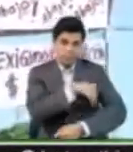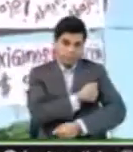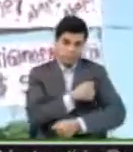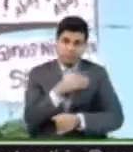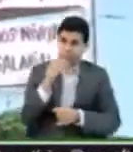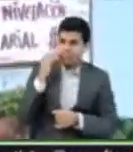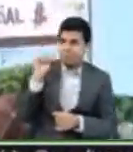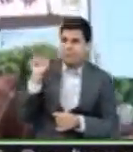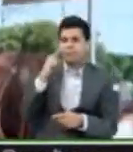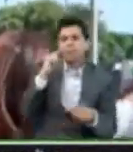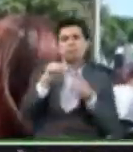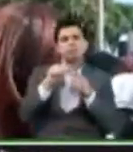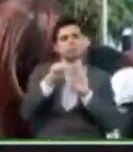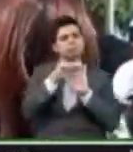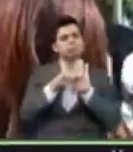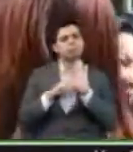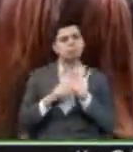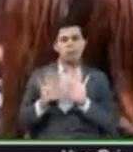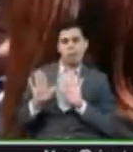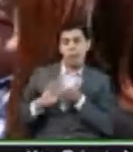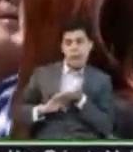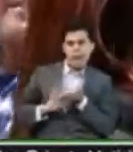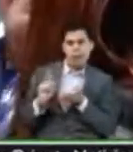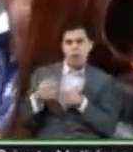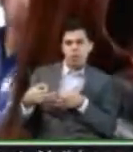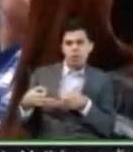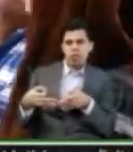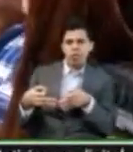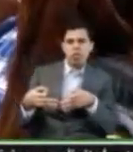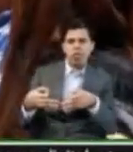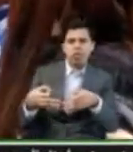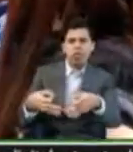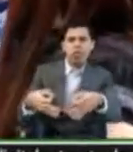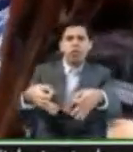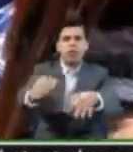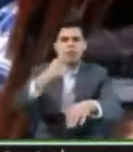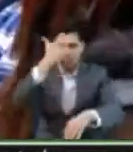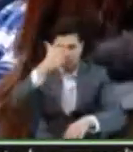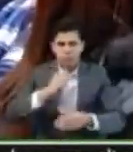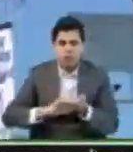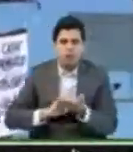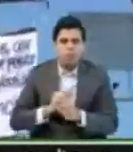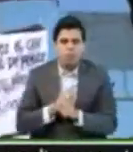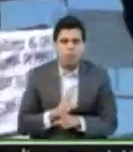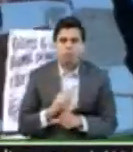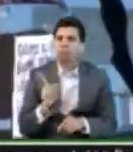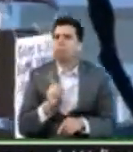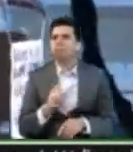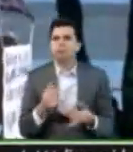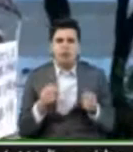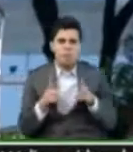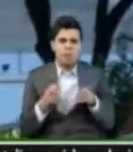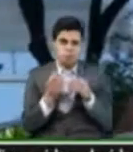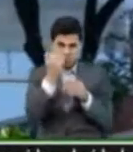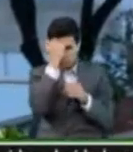política solamente de dilatar el pliego de peticiones que se presentó, maltratando a los